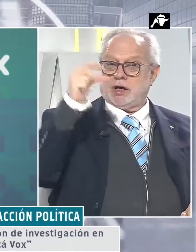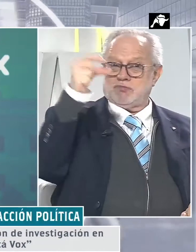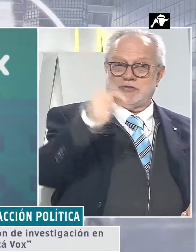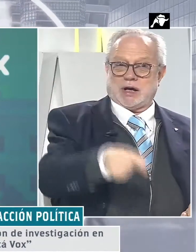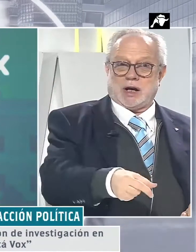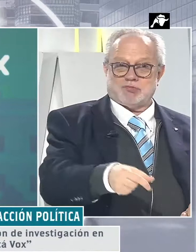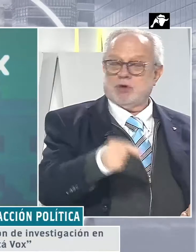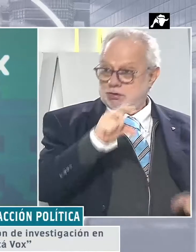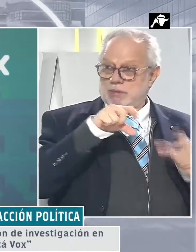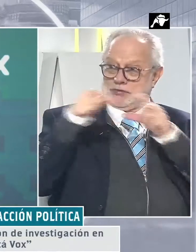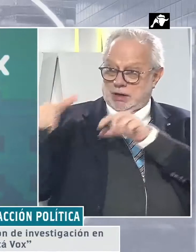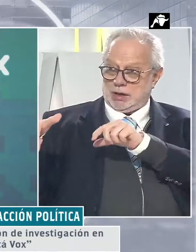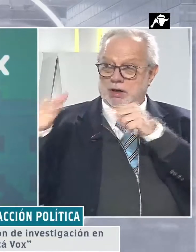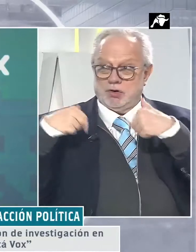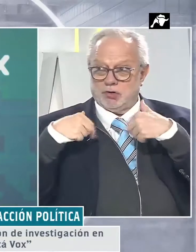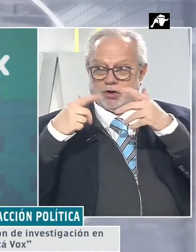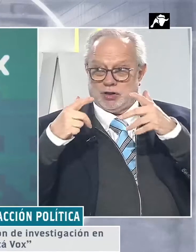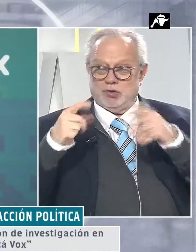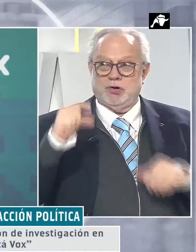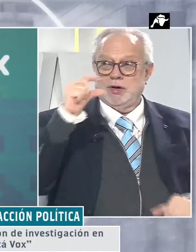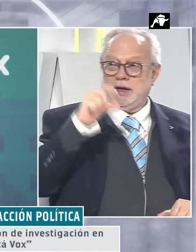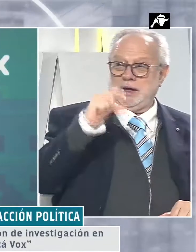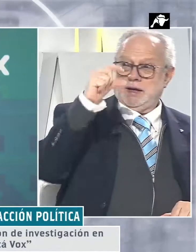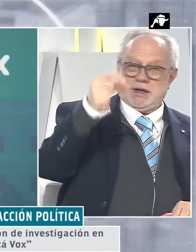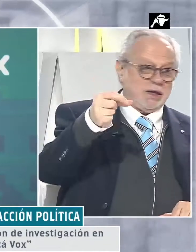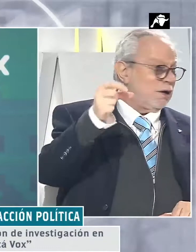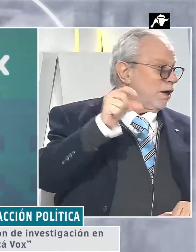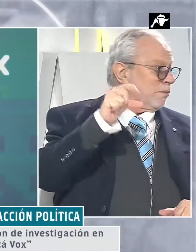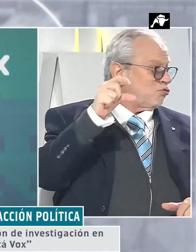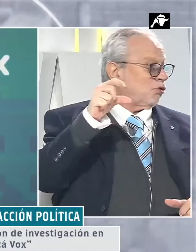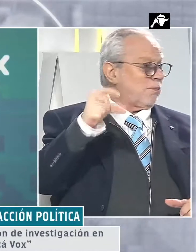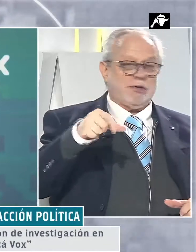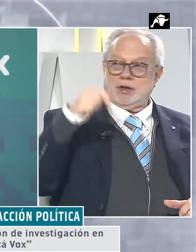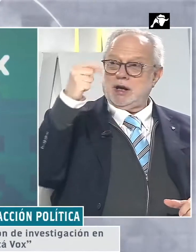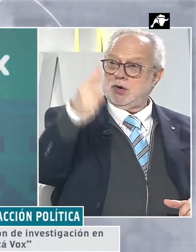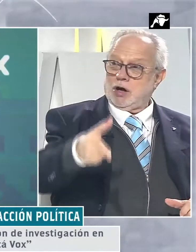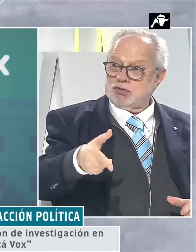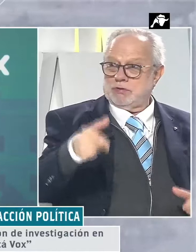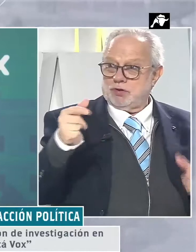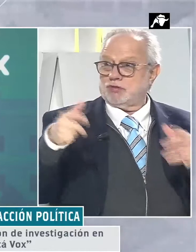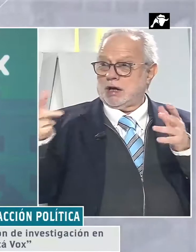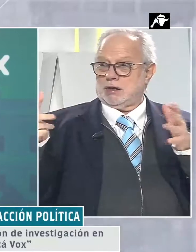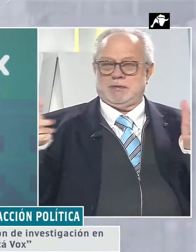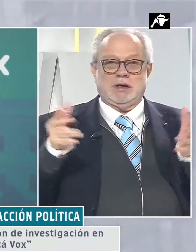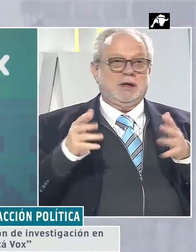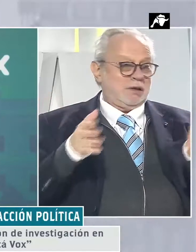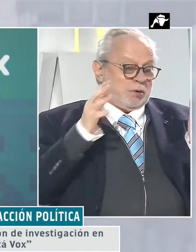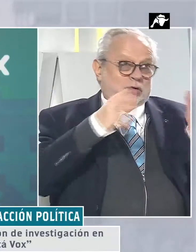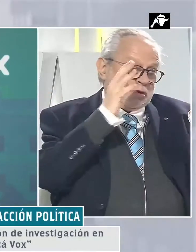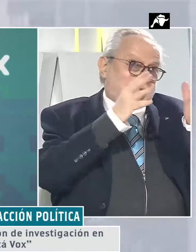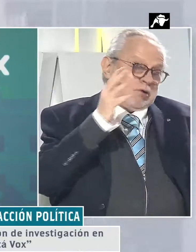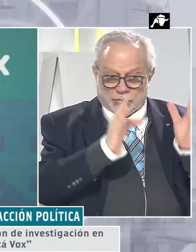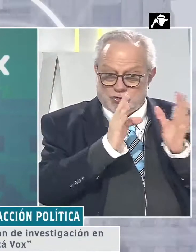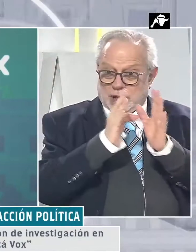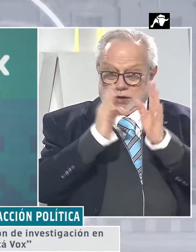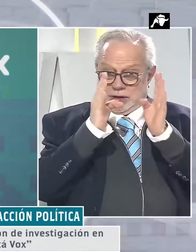Vox lo que quiere es manchacar a las mujeres, el mensaje, lo que digo yo, y pues otra vez ir a los vencedores de la guerra civil. Bueno,